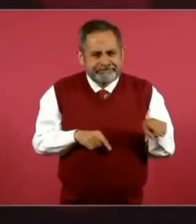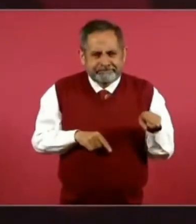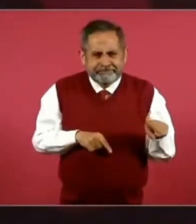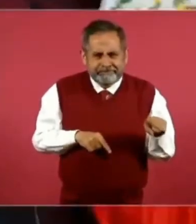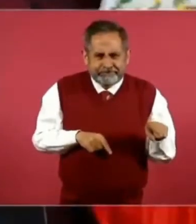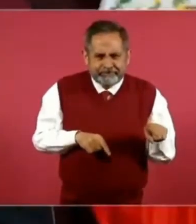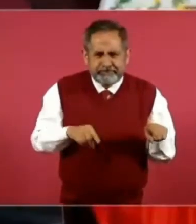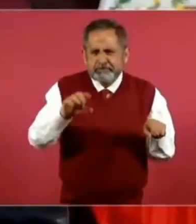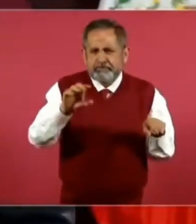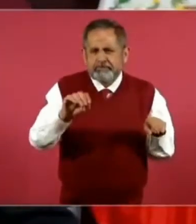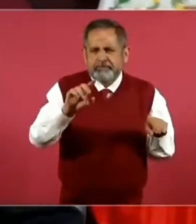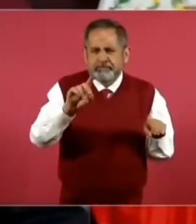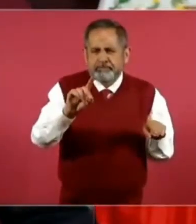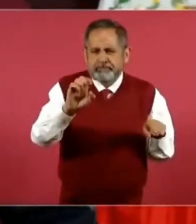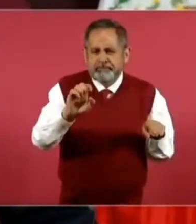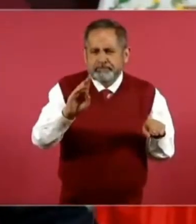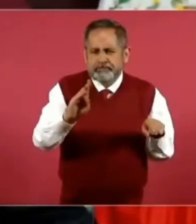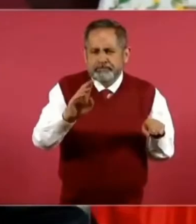Odebrecht